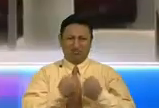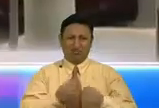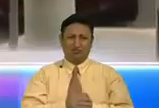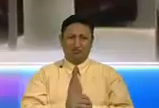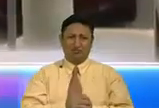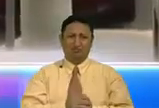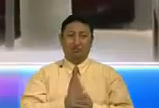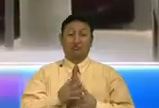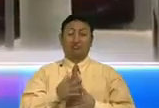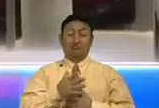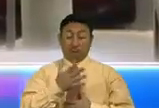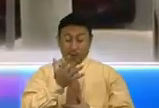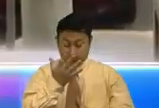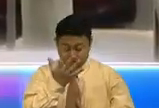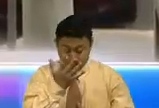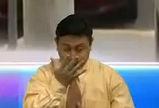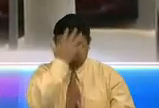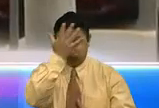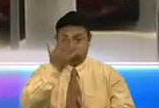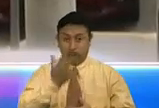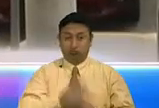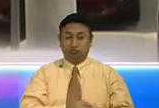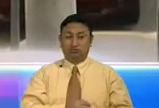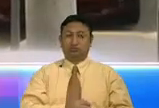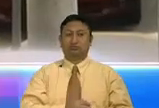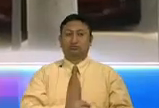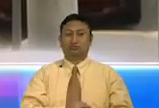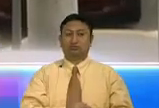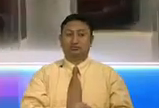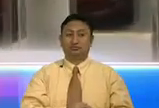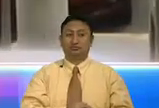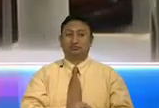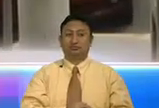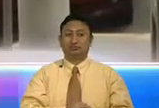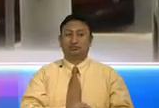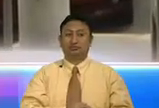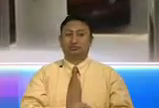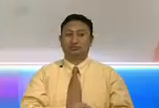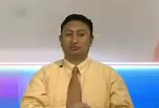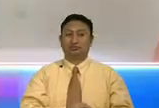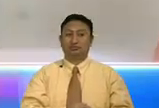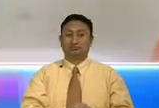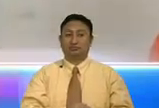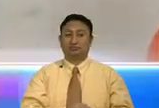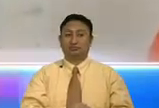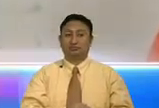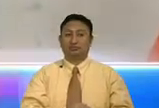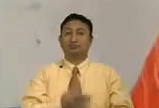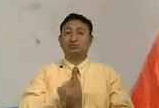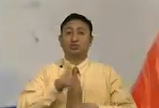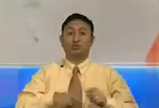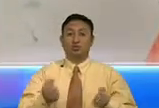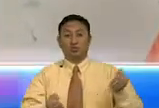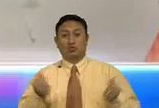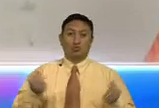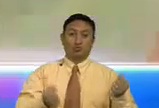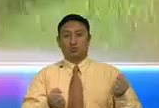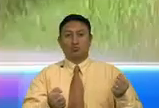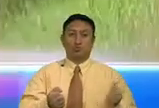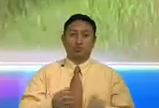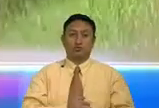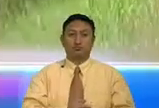pero aquí en la parte de aquí. El golpe del impacto aquí en la cara y aquí de la frente. No avanzó a manobrear. Y